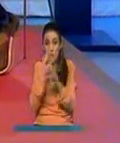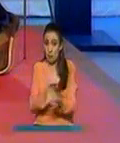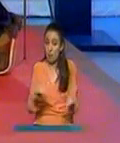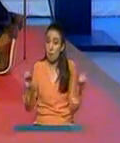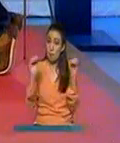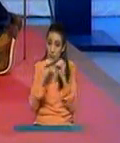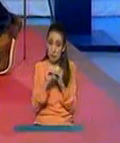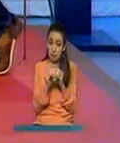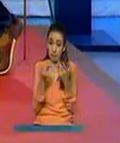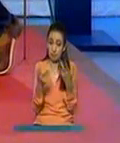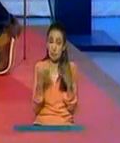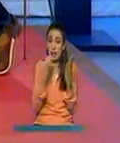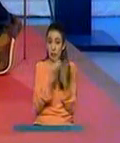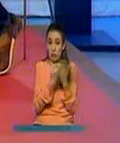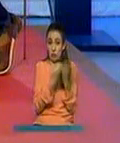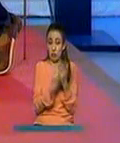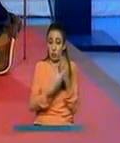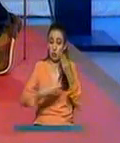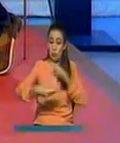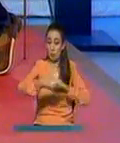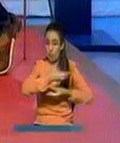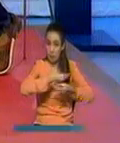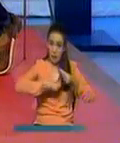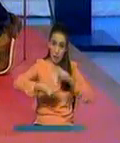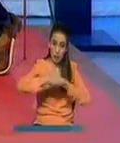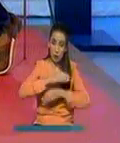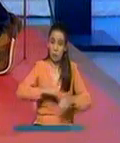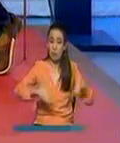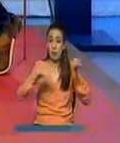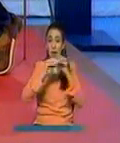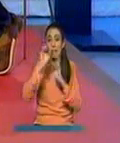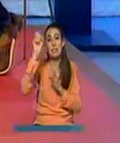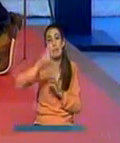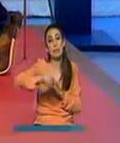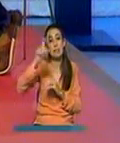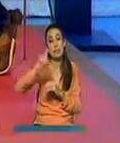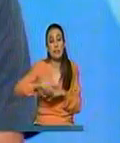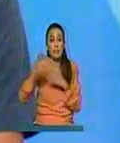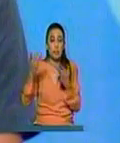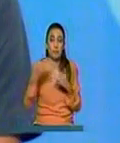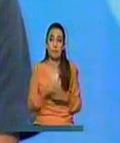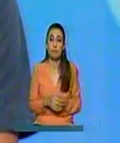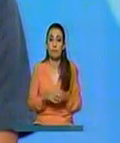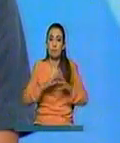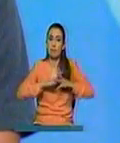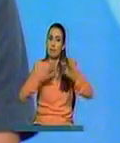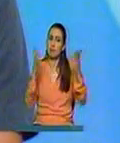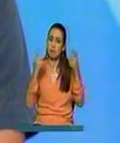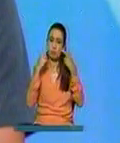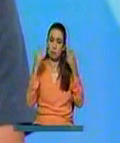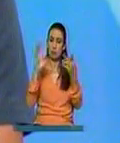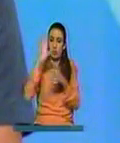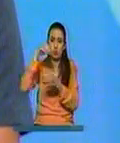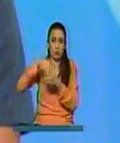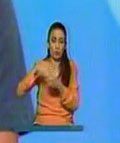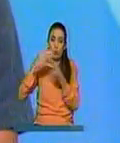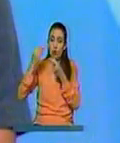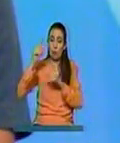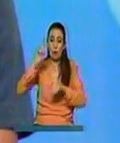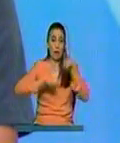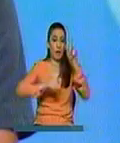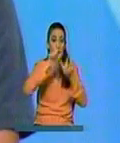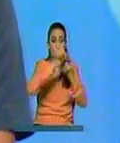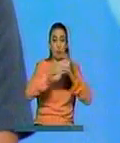concadenada y va a hacer que todas las inversiones se dirijan mejor a los sectores donde se necesitan. Yo sé que muchos de nosotros saldríamos en bolsa y yo sé que mucha